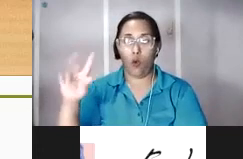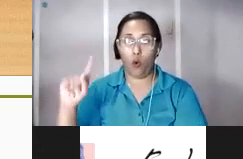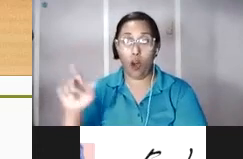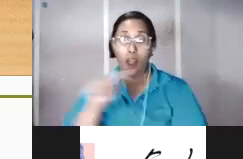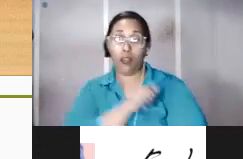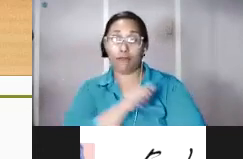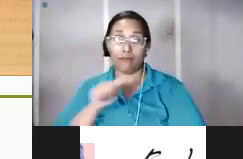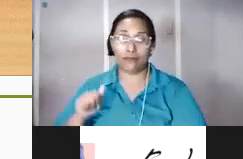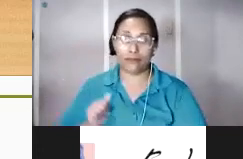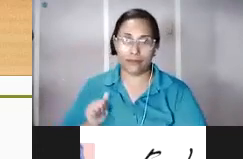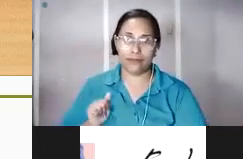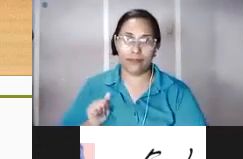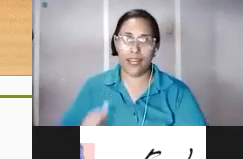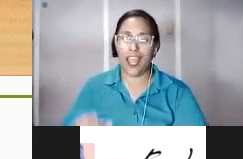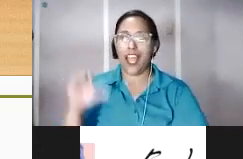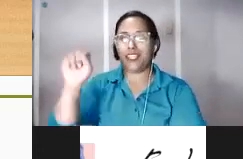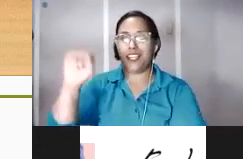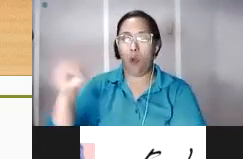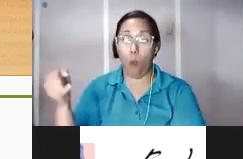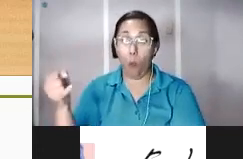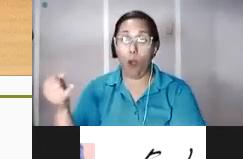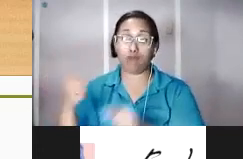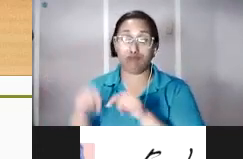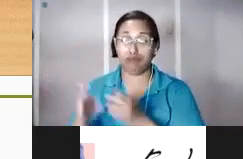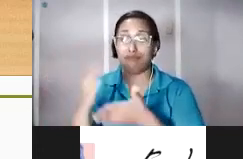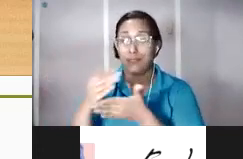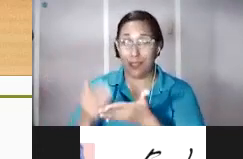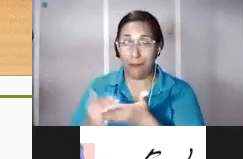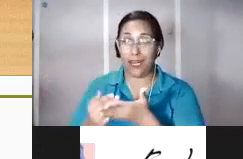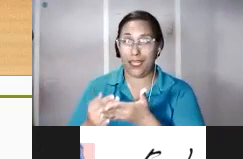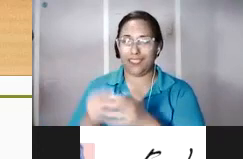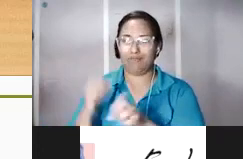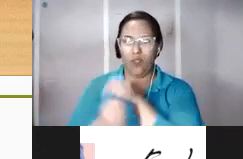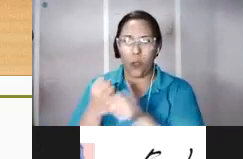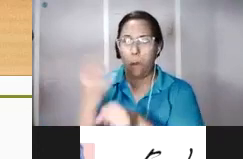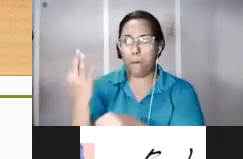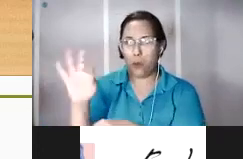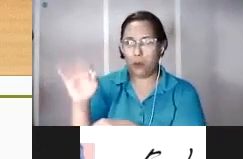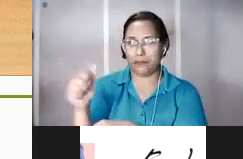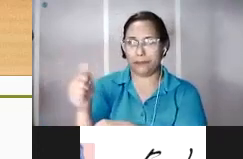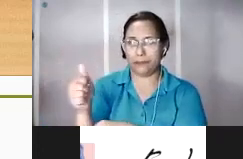alcalde de San Juan durante buena parte de la década de 1910,